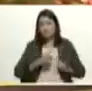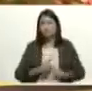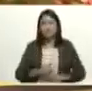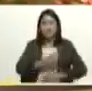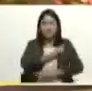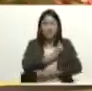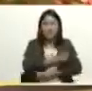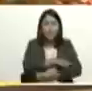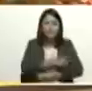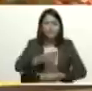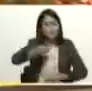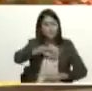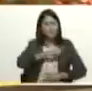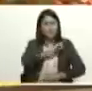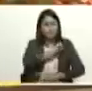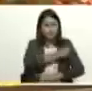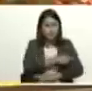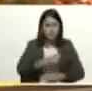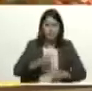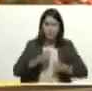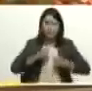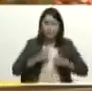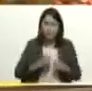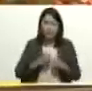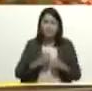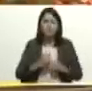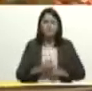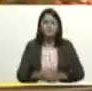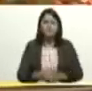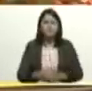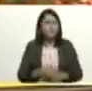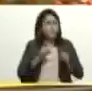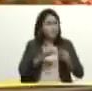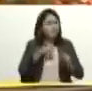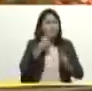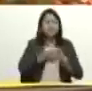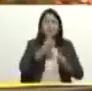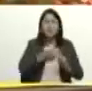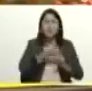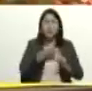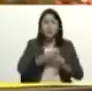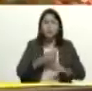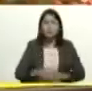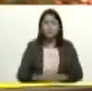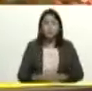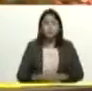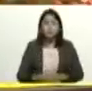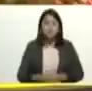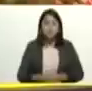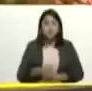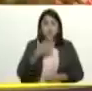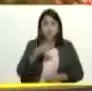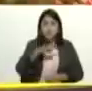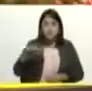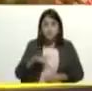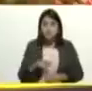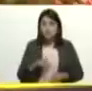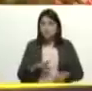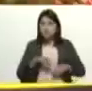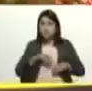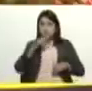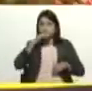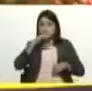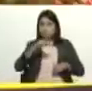aplomados, de pie, dispuestos a dar la batalla. Que nadie baje la guardia en esta batalla.